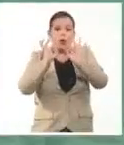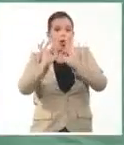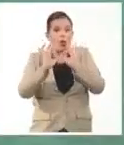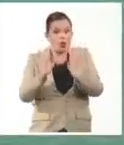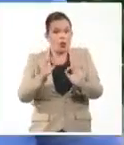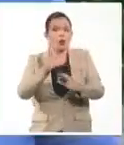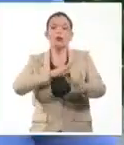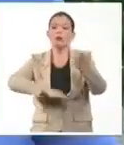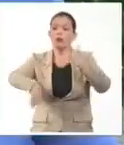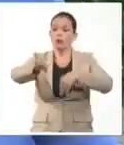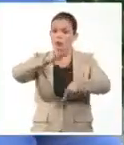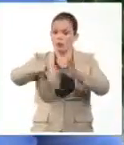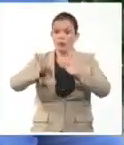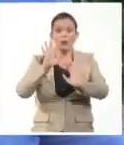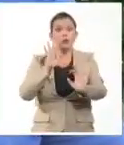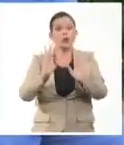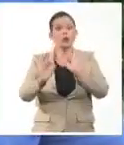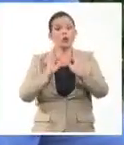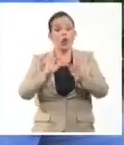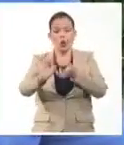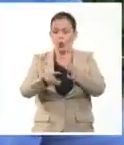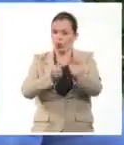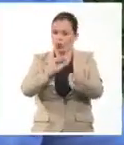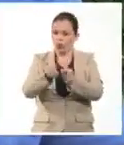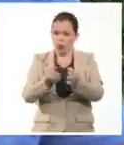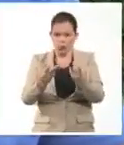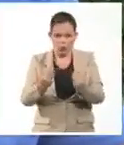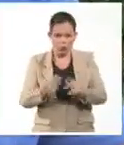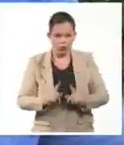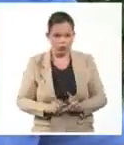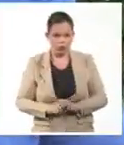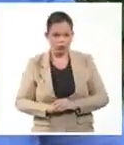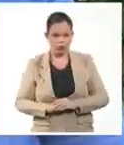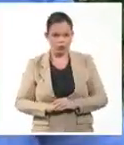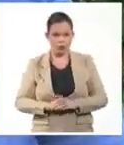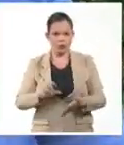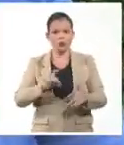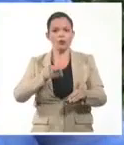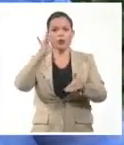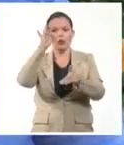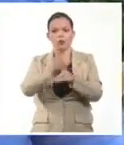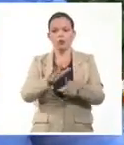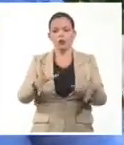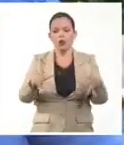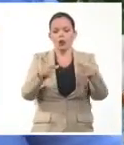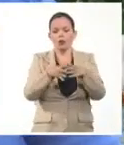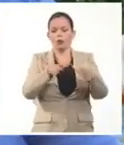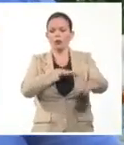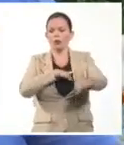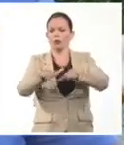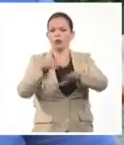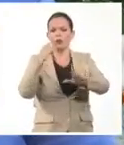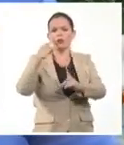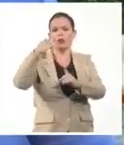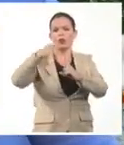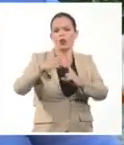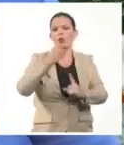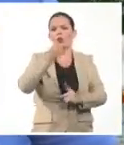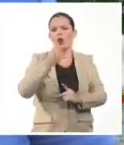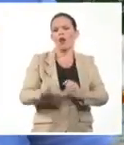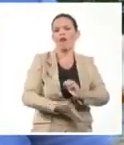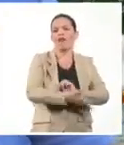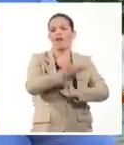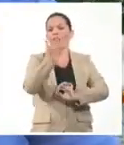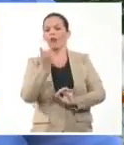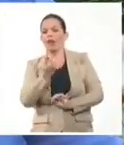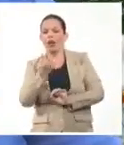rigurosamente regulada. A base de grupos que se organizan, digamos, desde la ciudad de Pinar del Río, con el objetivo de que puedan venir a disfrutar de